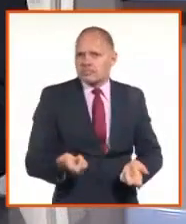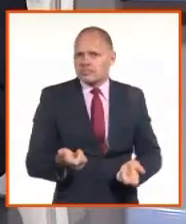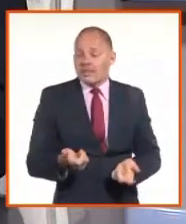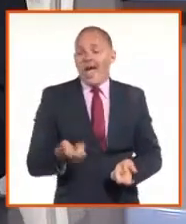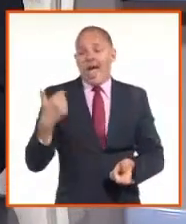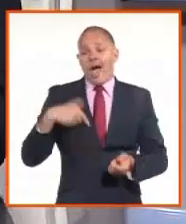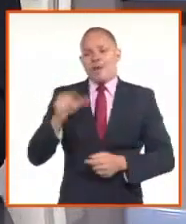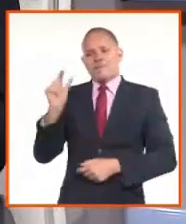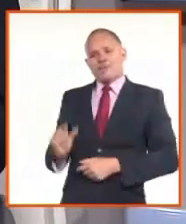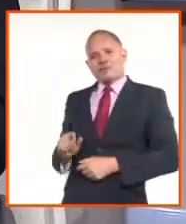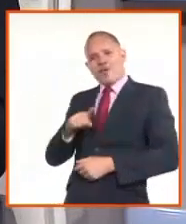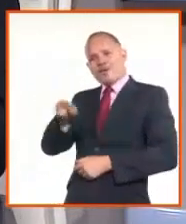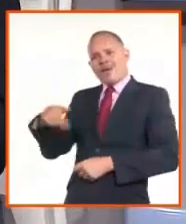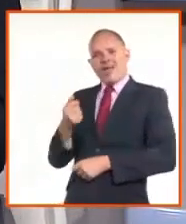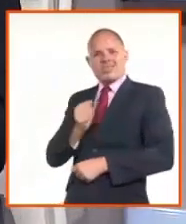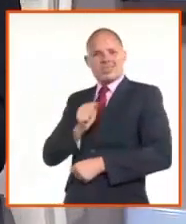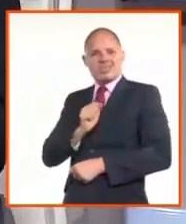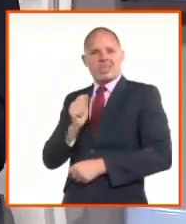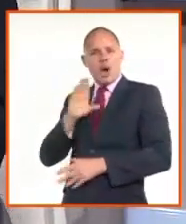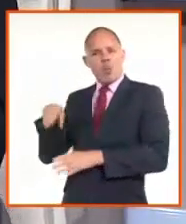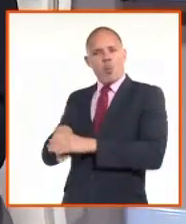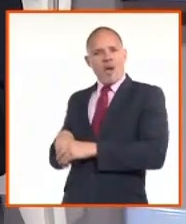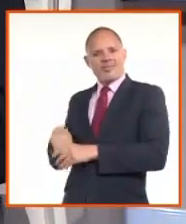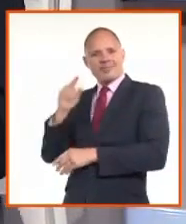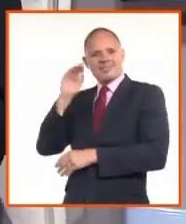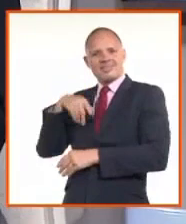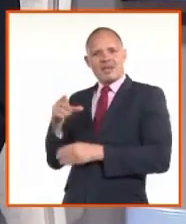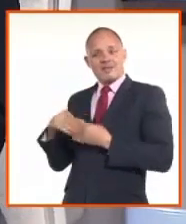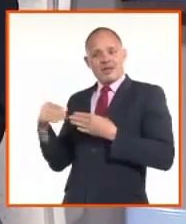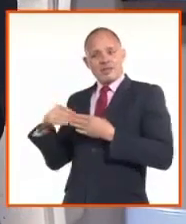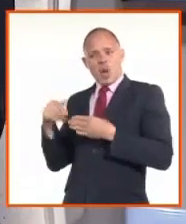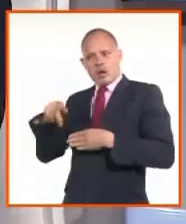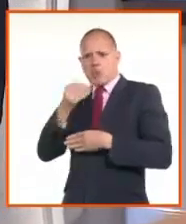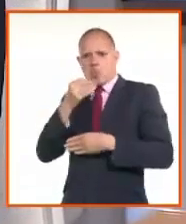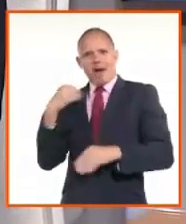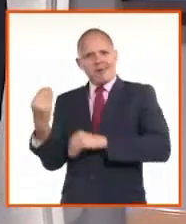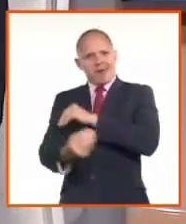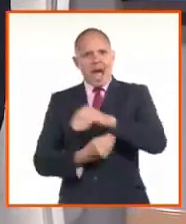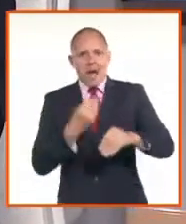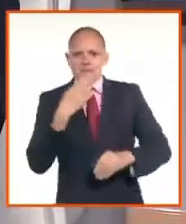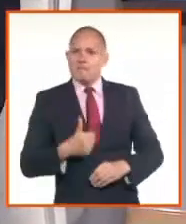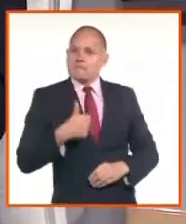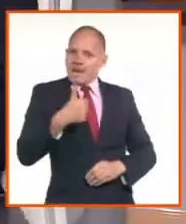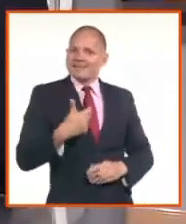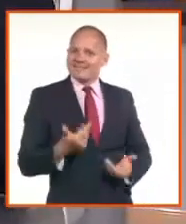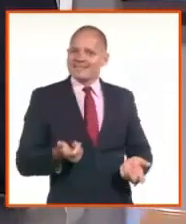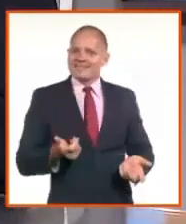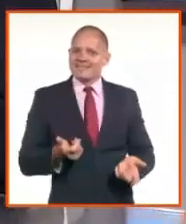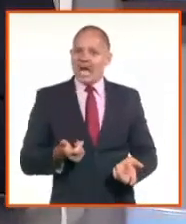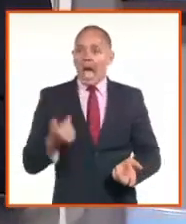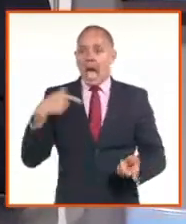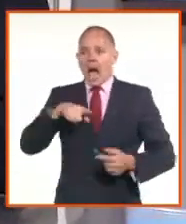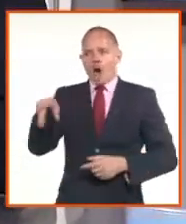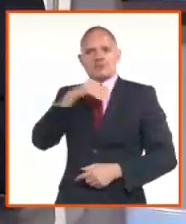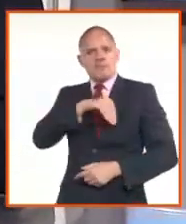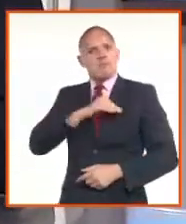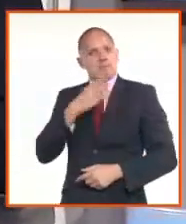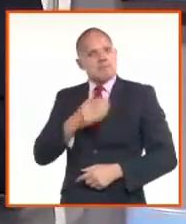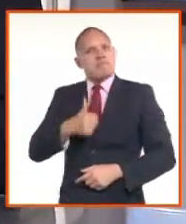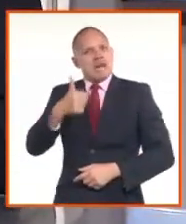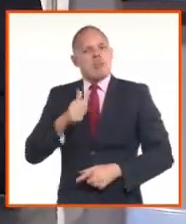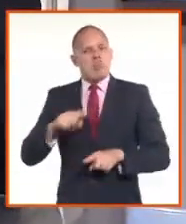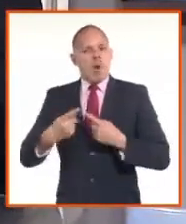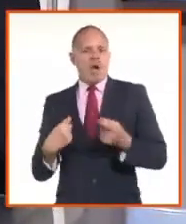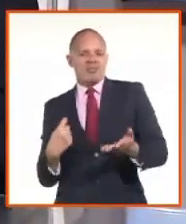pueden canjear ya legalmente a un tipo de cambio que nosotros llamamos económicamente fundamentado y que la garantiza un retorno en moneda nacional